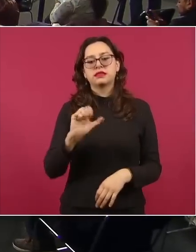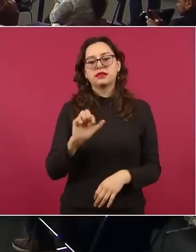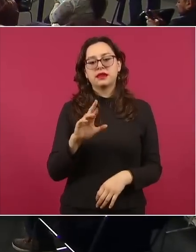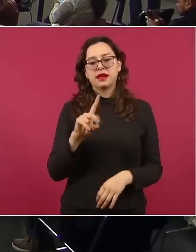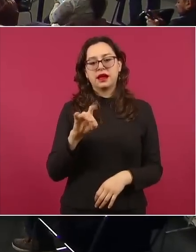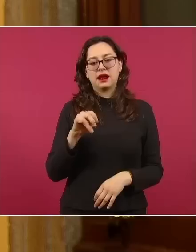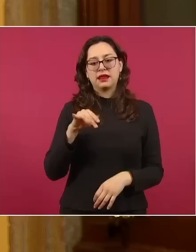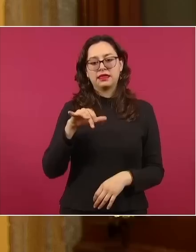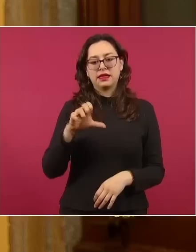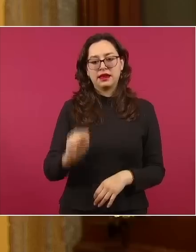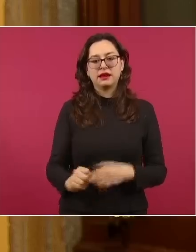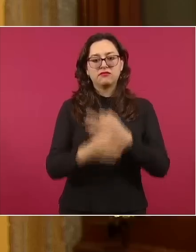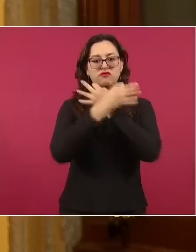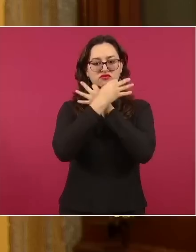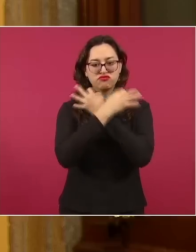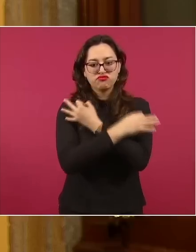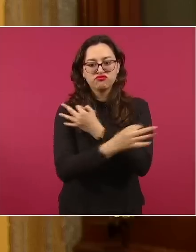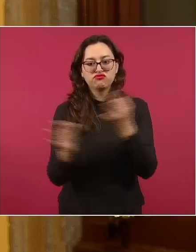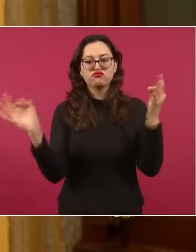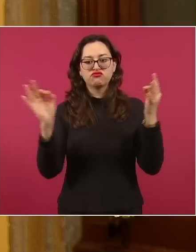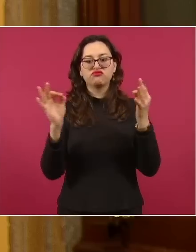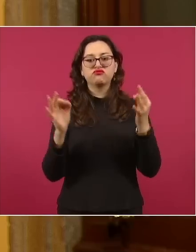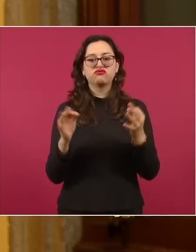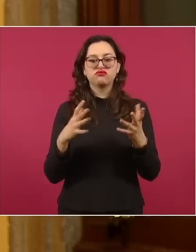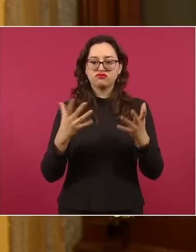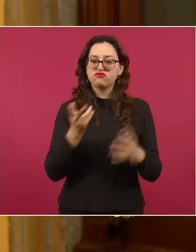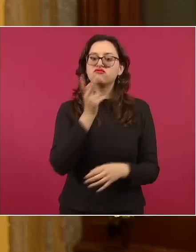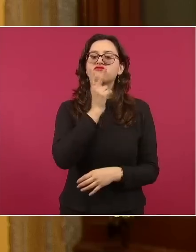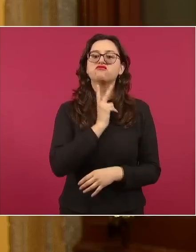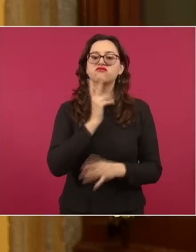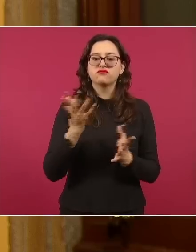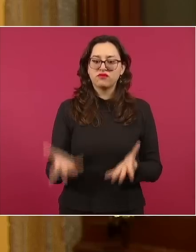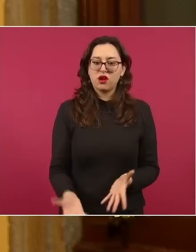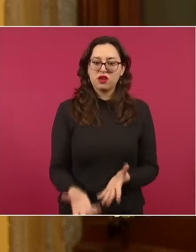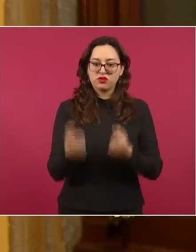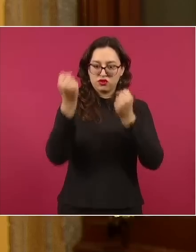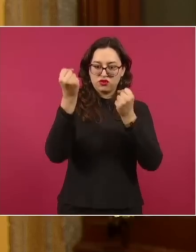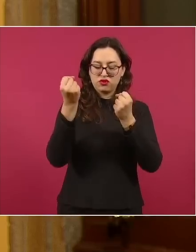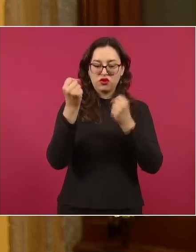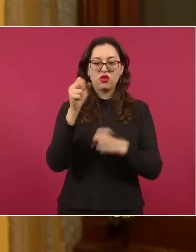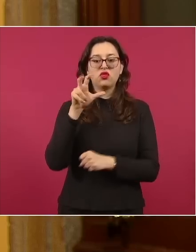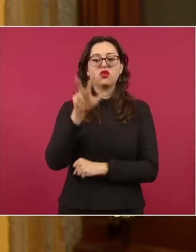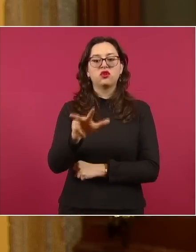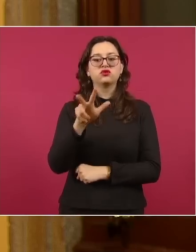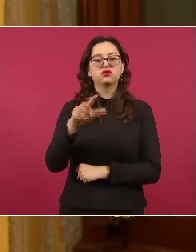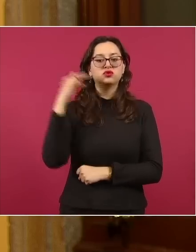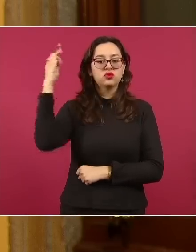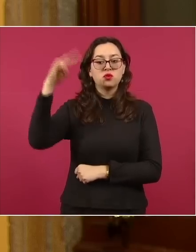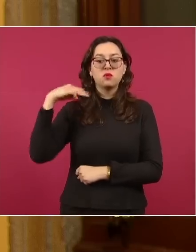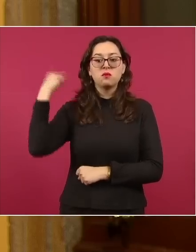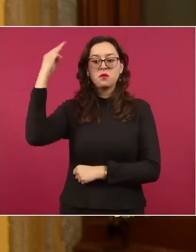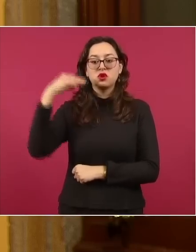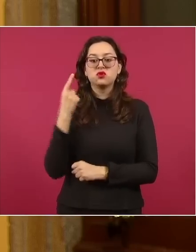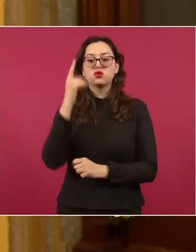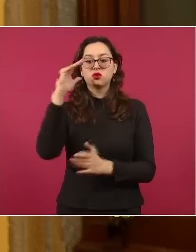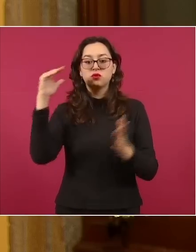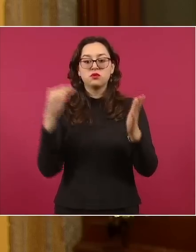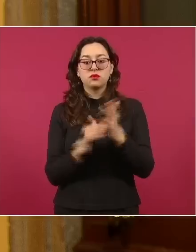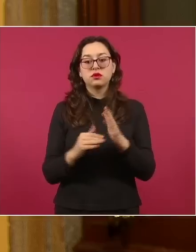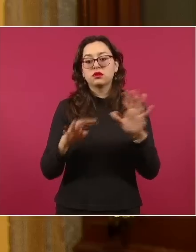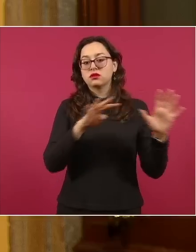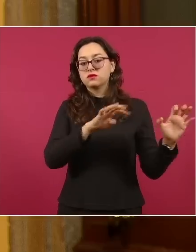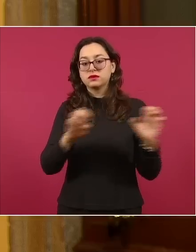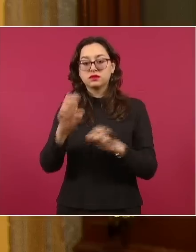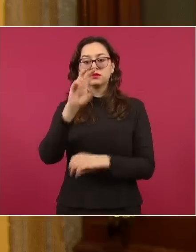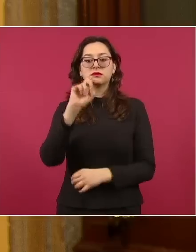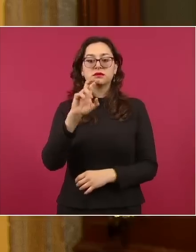que emitió el general Lázaro Cárdenas el 18 de marzo de